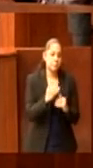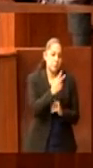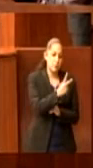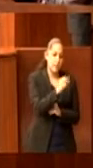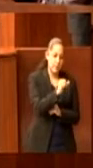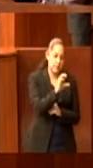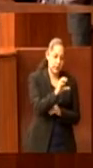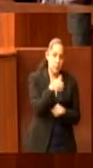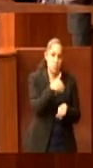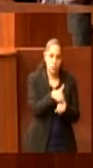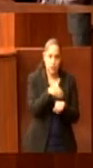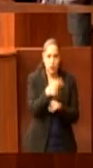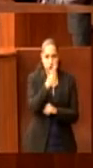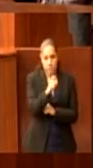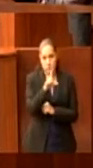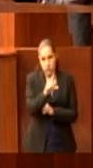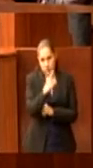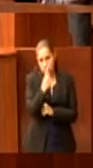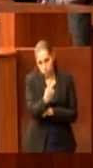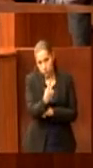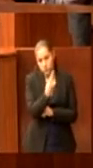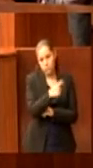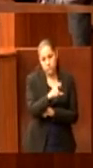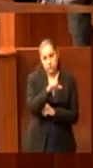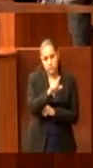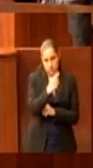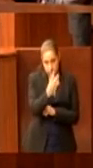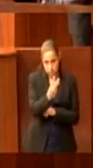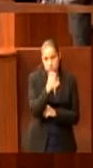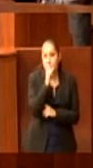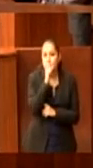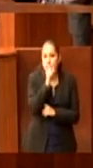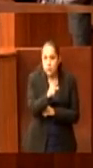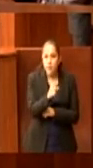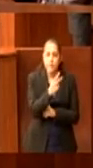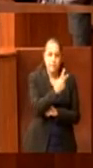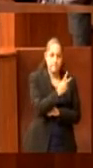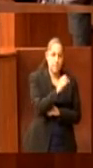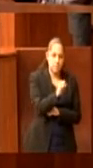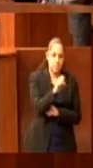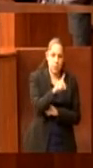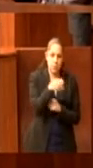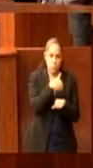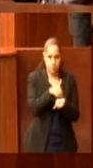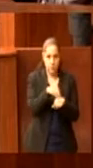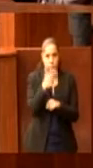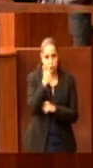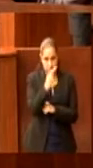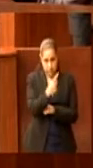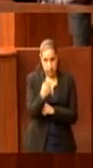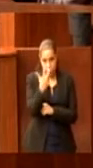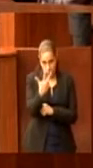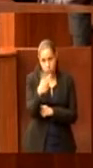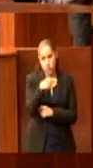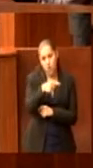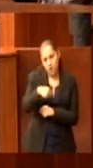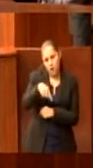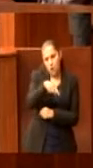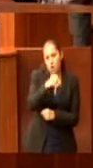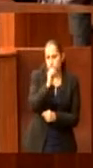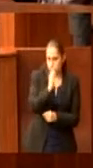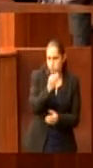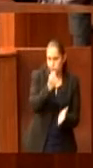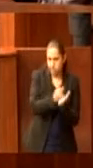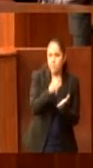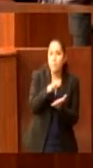central 171 172 y el procedimiento sancionador distrital 108 se aprobaron por mayoría de votos dado que la